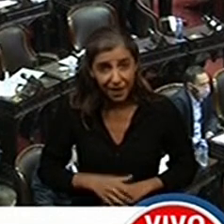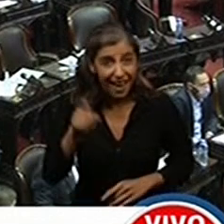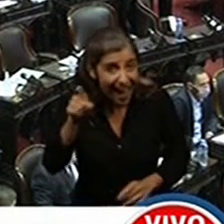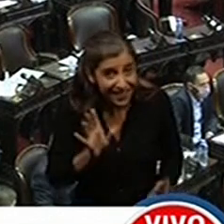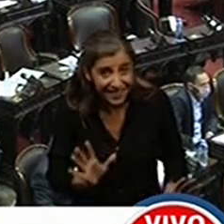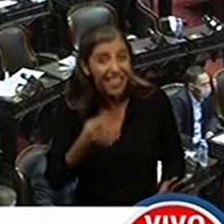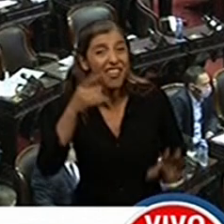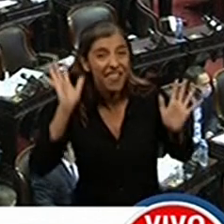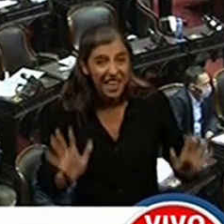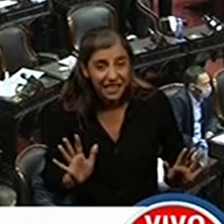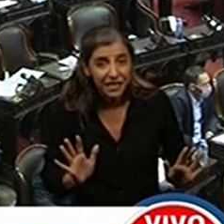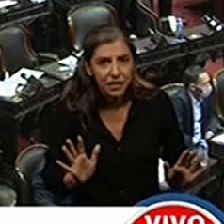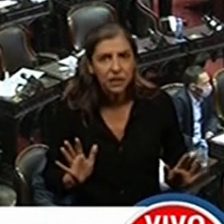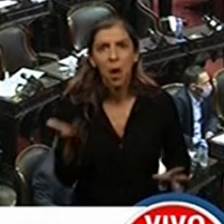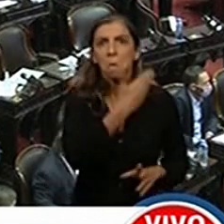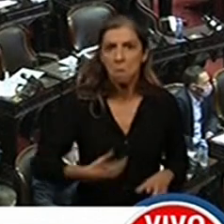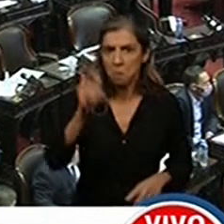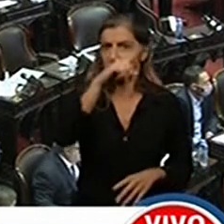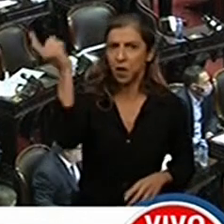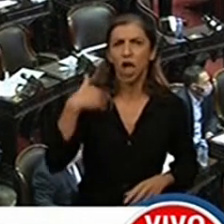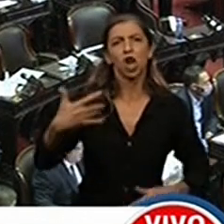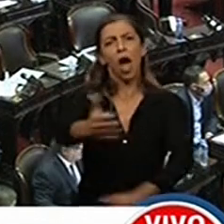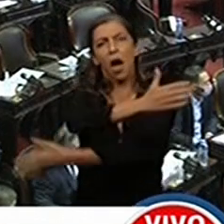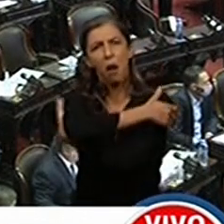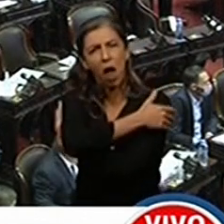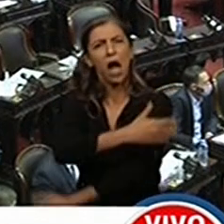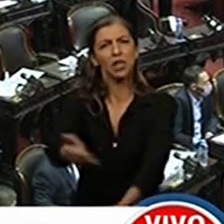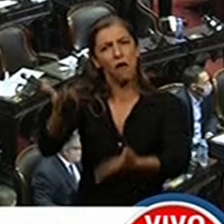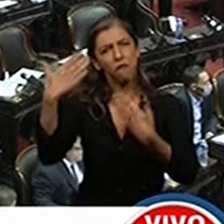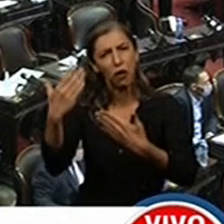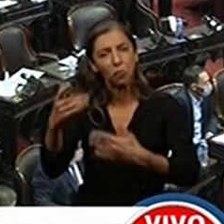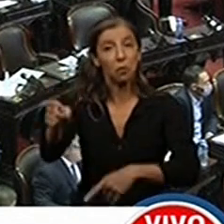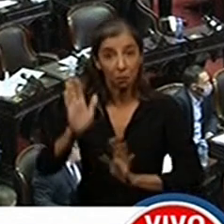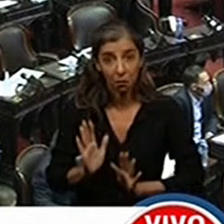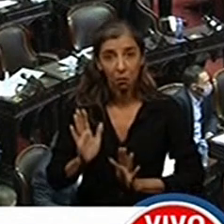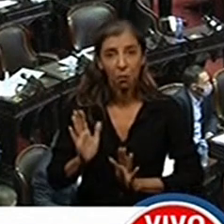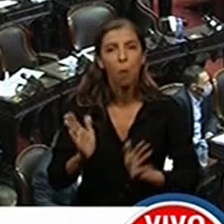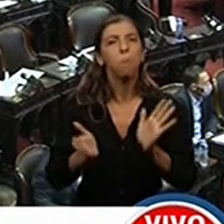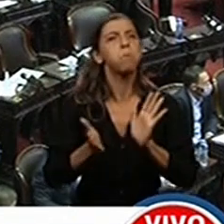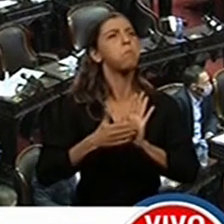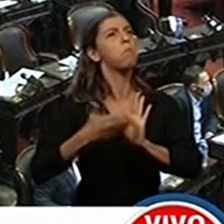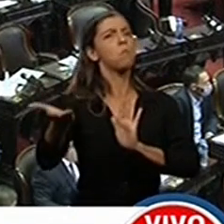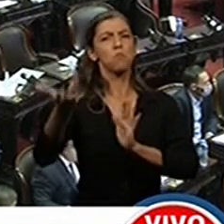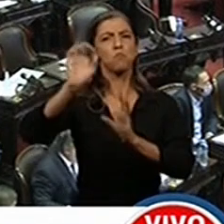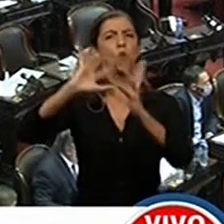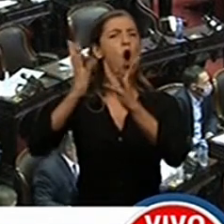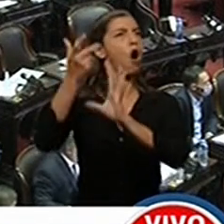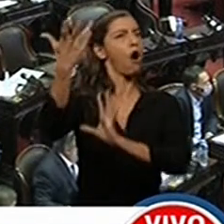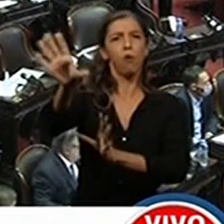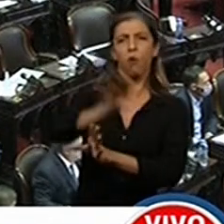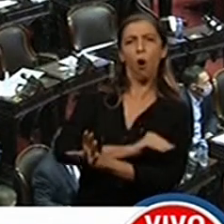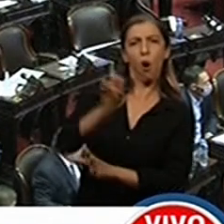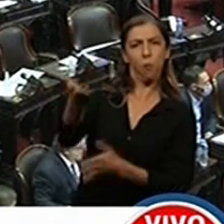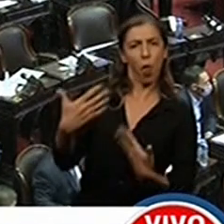el presidente no solo abrazó, felicitó y propone como modelo a la Argentina. Espero que